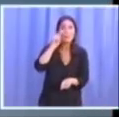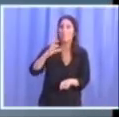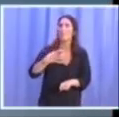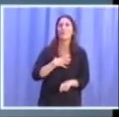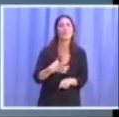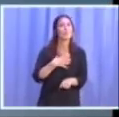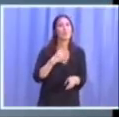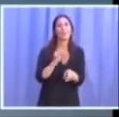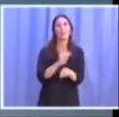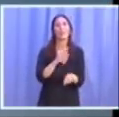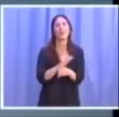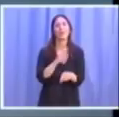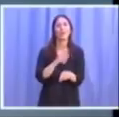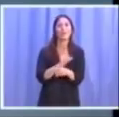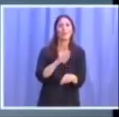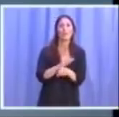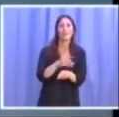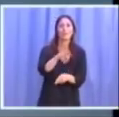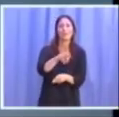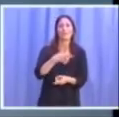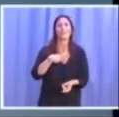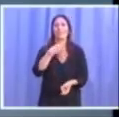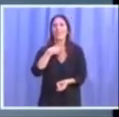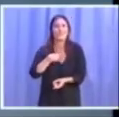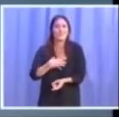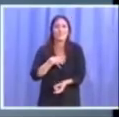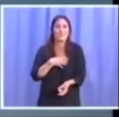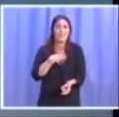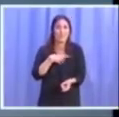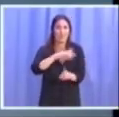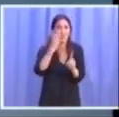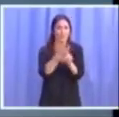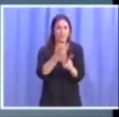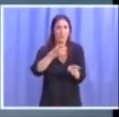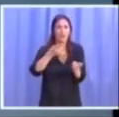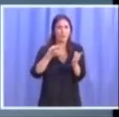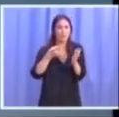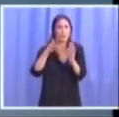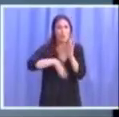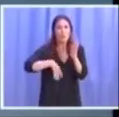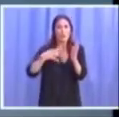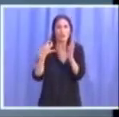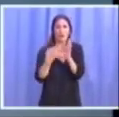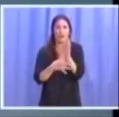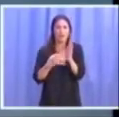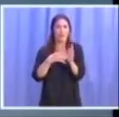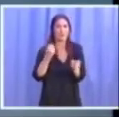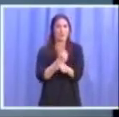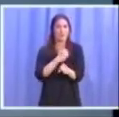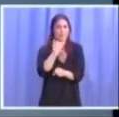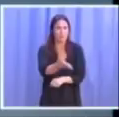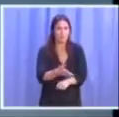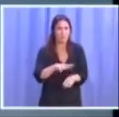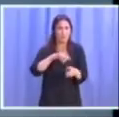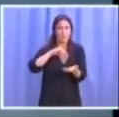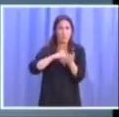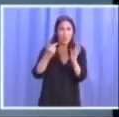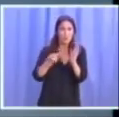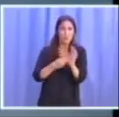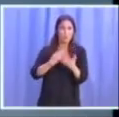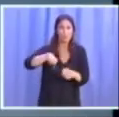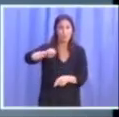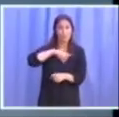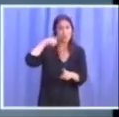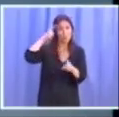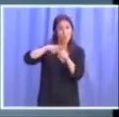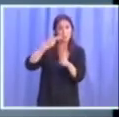seguir sosteniendo sobre las espaldas de las Kellys, la precariedad laboral en la que están. El proyecto de ciudad en el que nosotros creemos